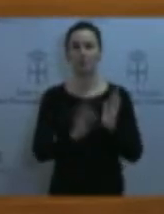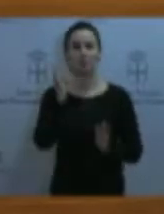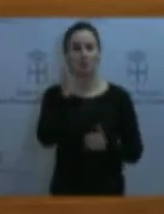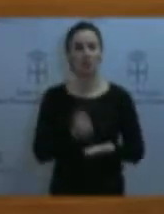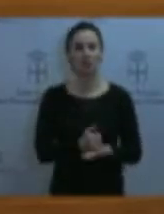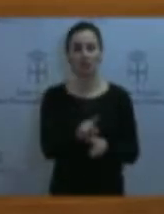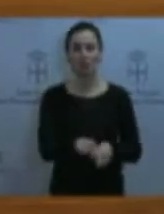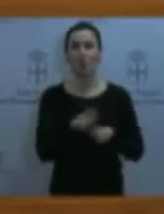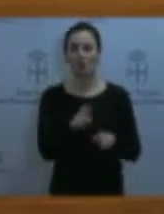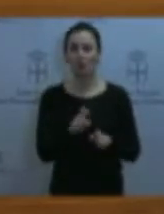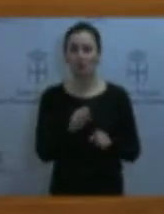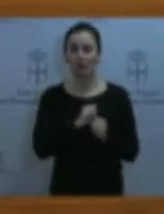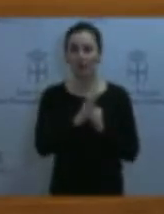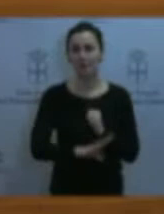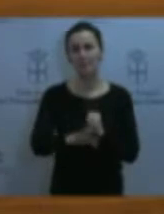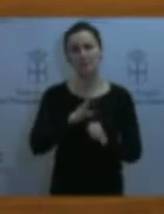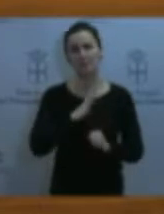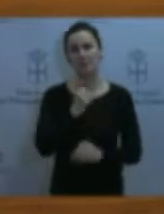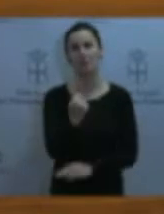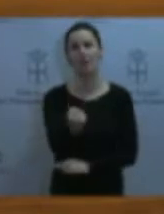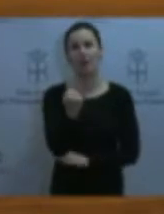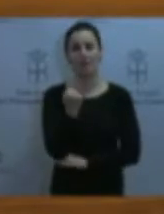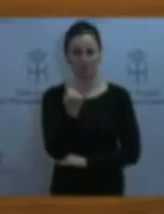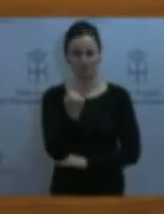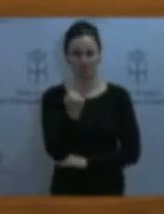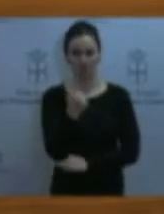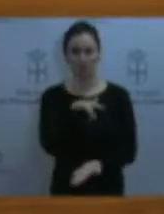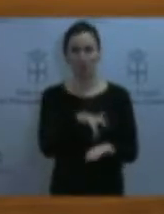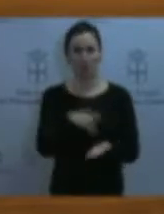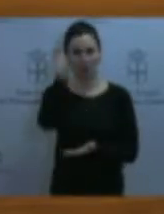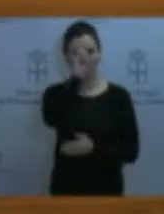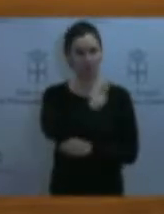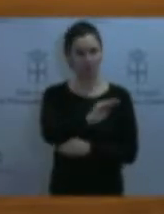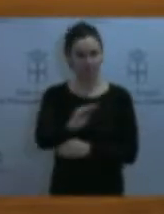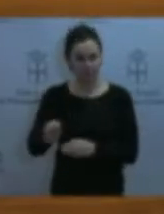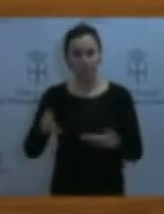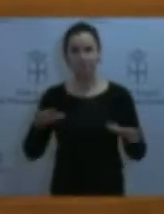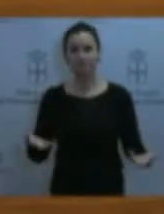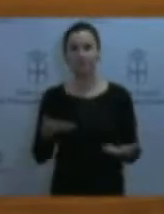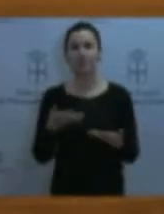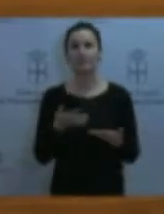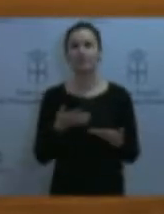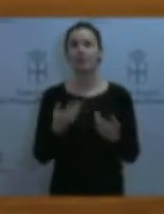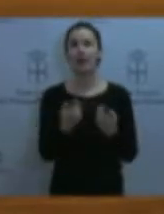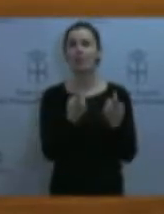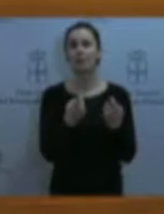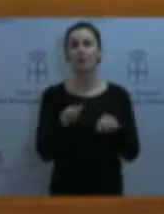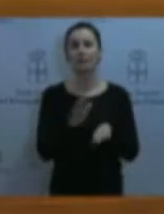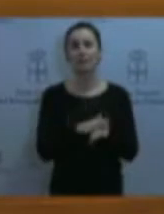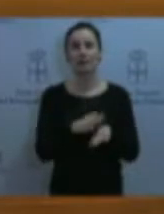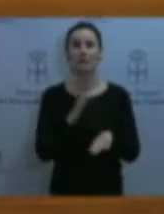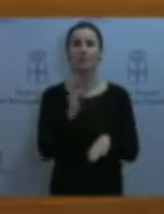en esta toma en consideración, tiene como objetivo actuar para favorecer por tanto, a uno de los sectores asturianos